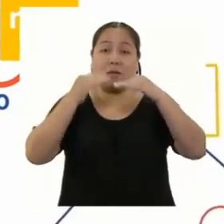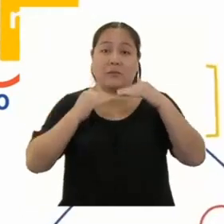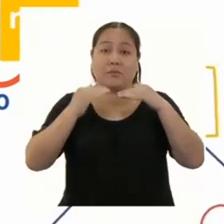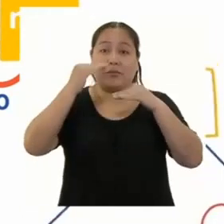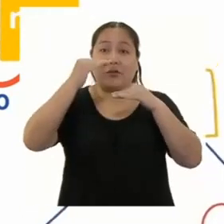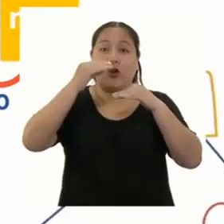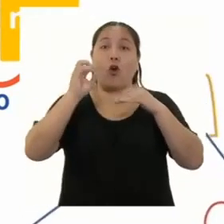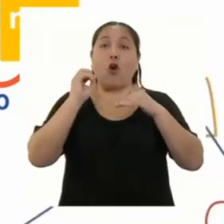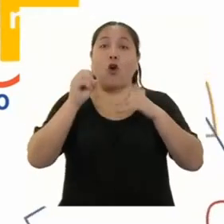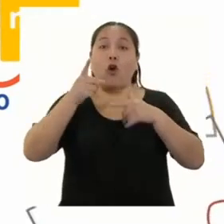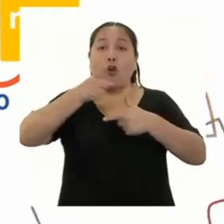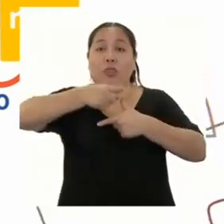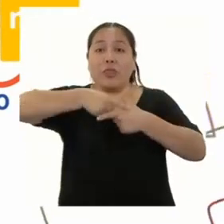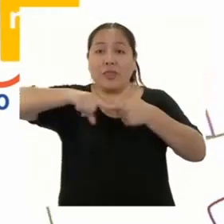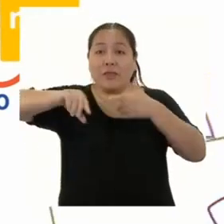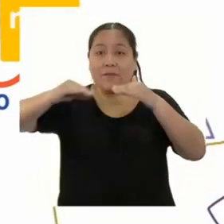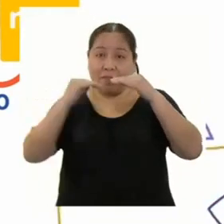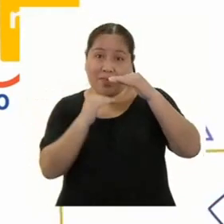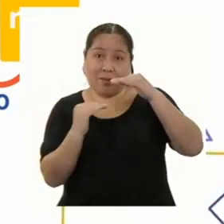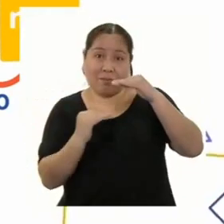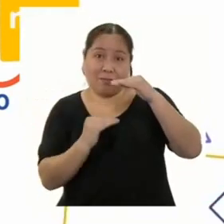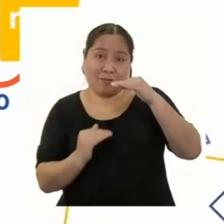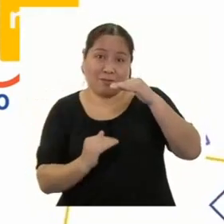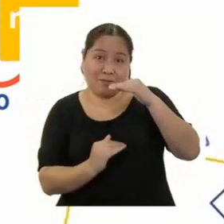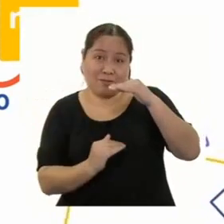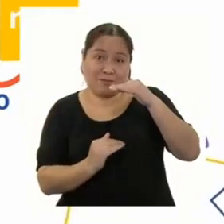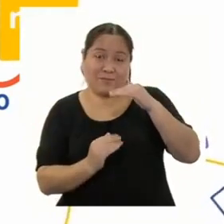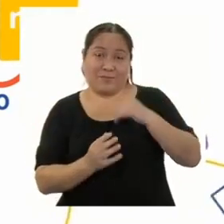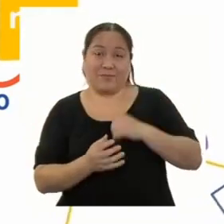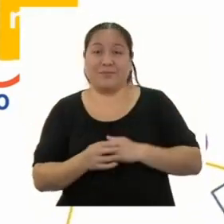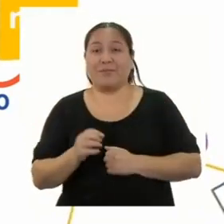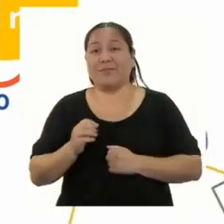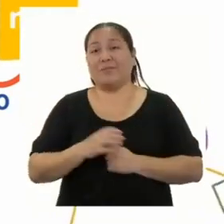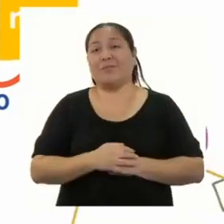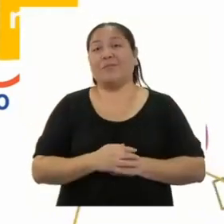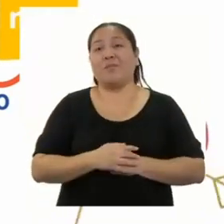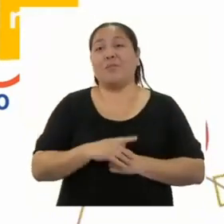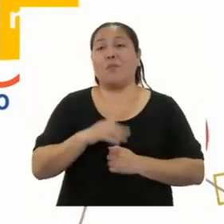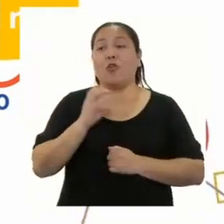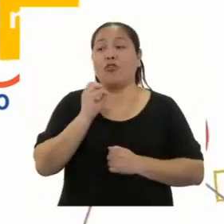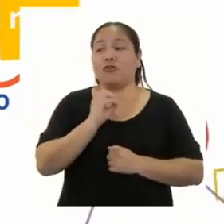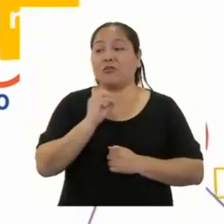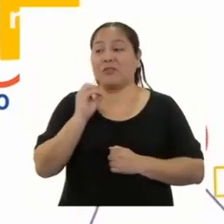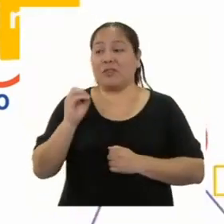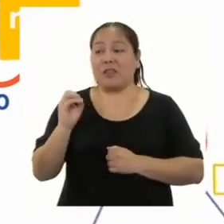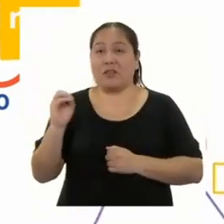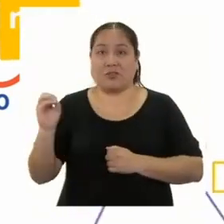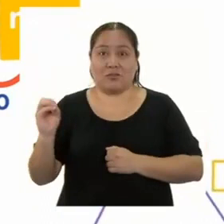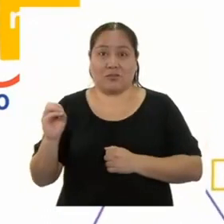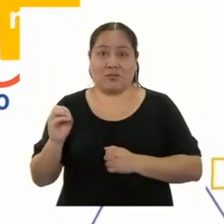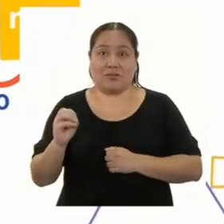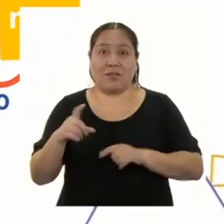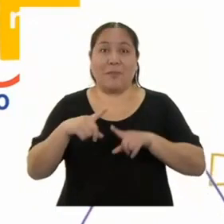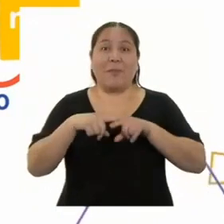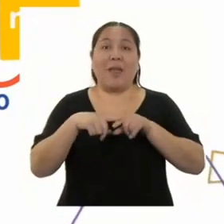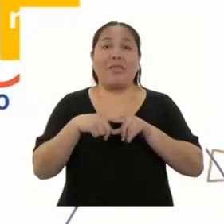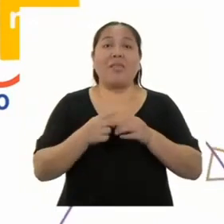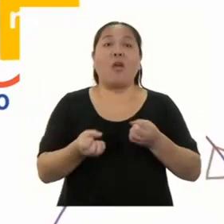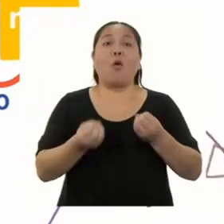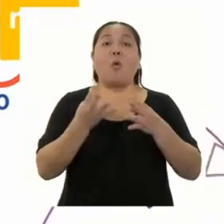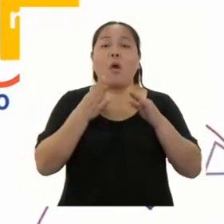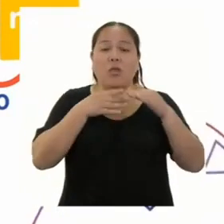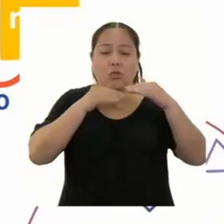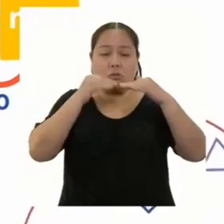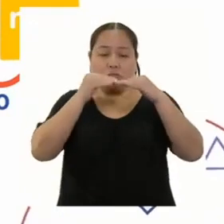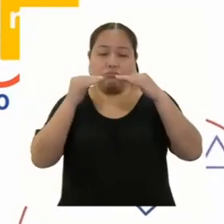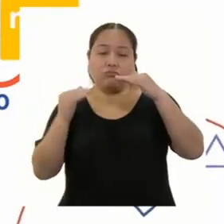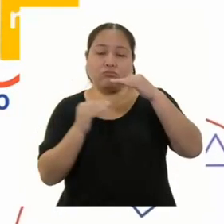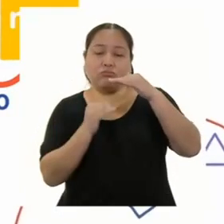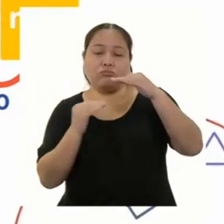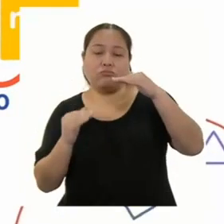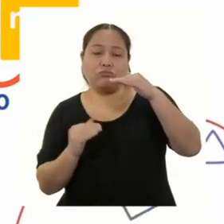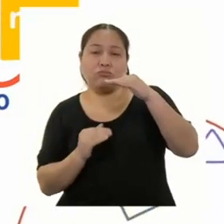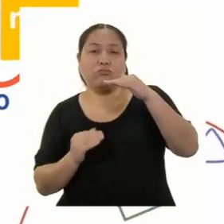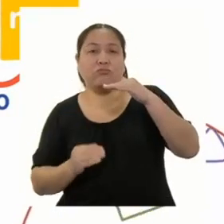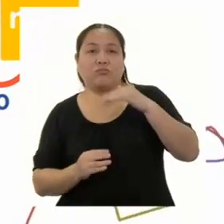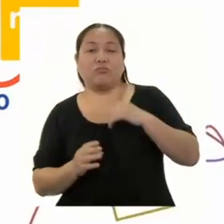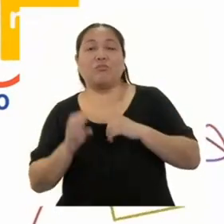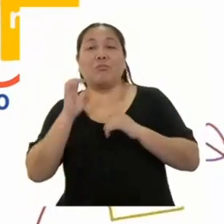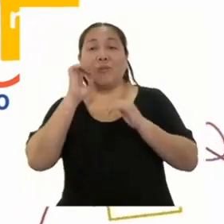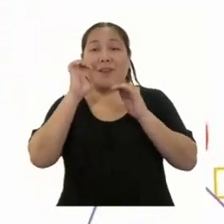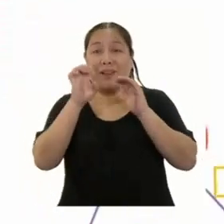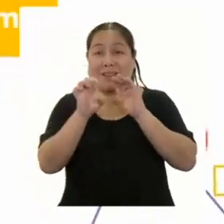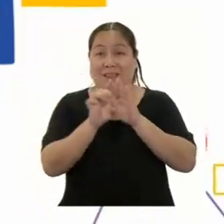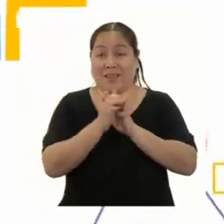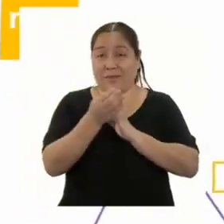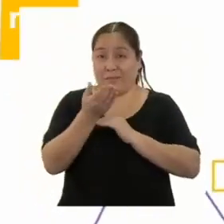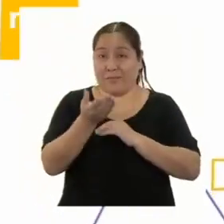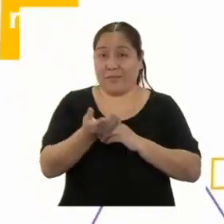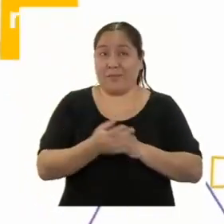o dividimos por tantos ceros como lugares haya entre ellas. Sí, por ejemplo,